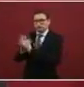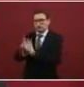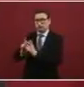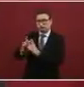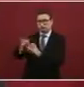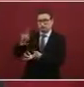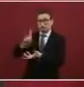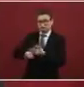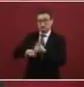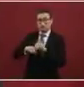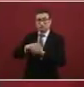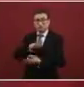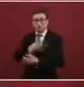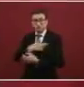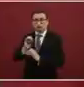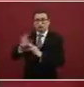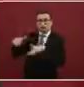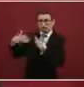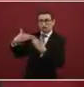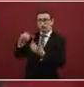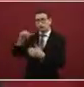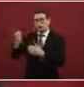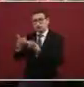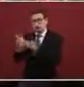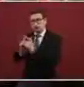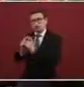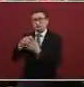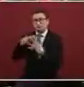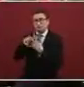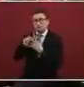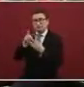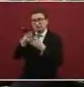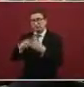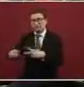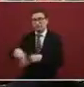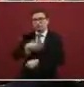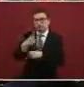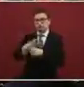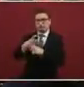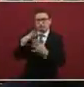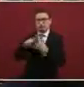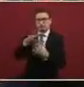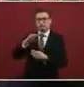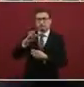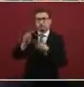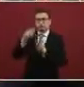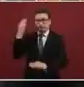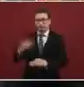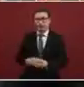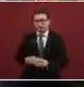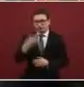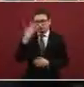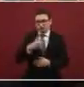España, anticipando así el inicio de la Segunda Guerra Mundial. Era natural que un gobierno popular y